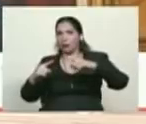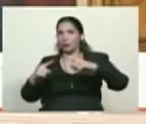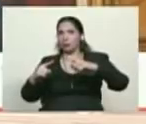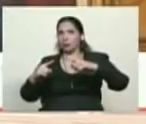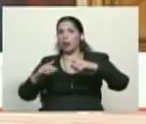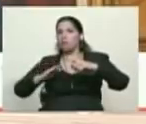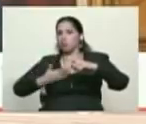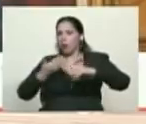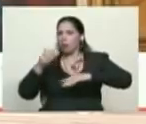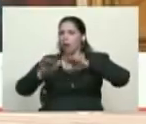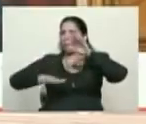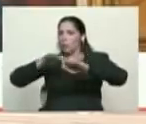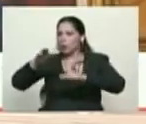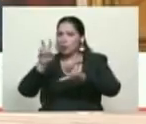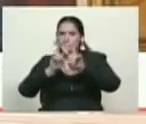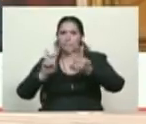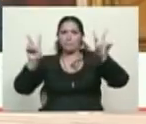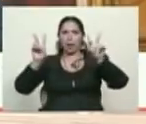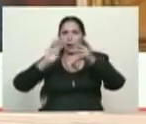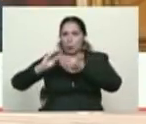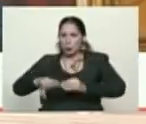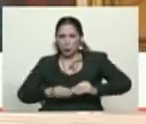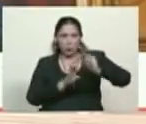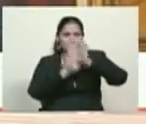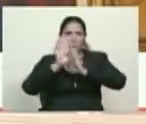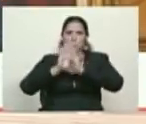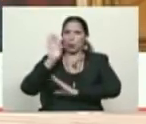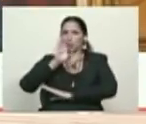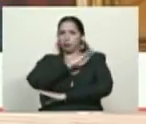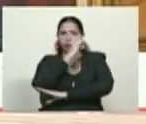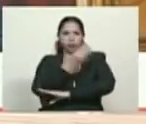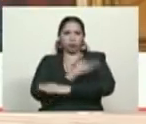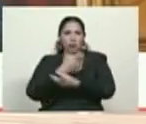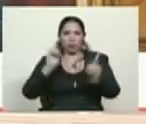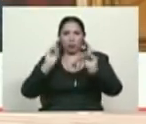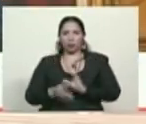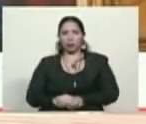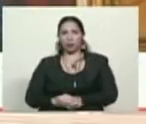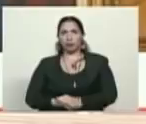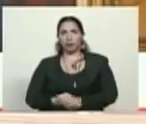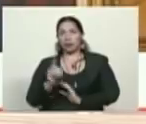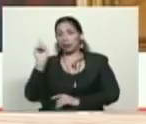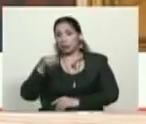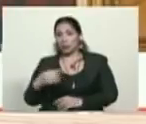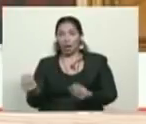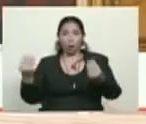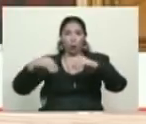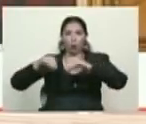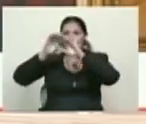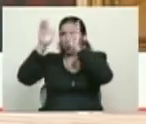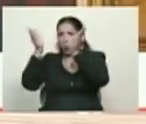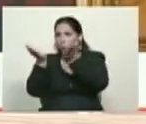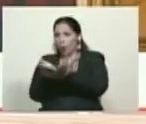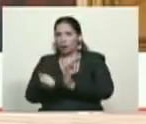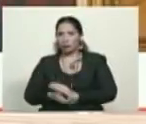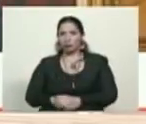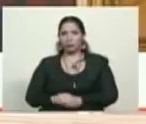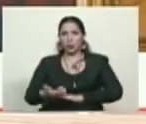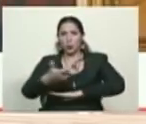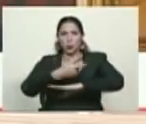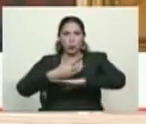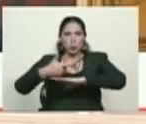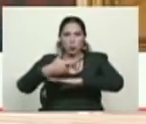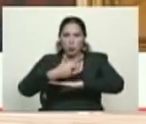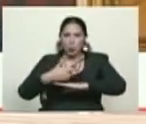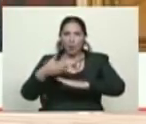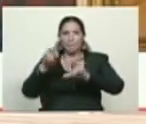permitan avanzar en la paz, en la recuperación del país, en el fortalecimiento de la democracia, y para un acuerdo global de gobernabilidad,